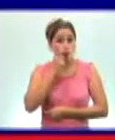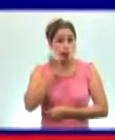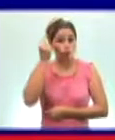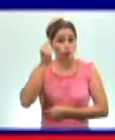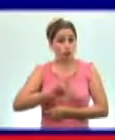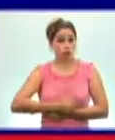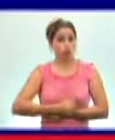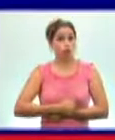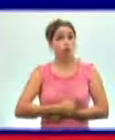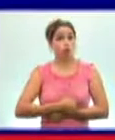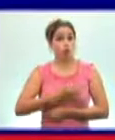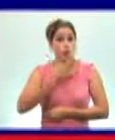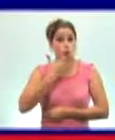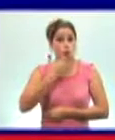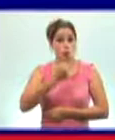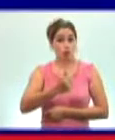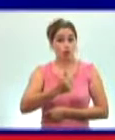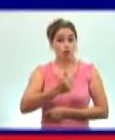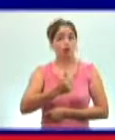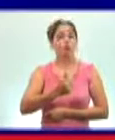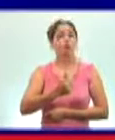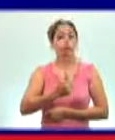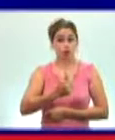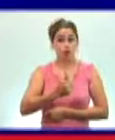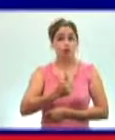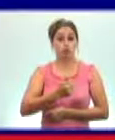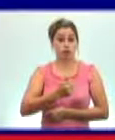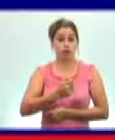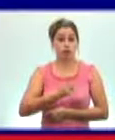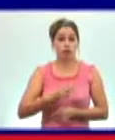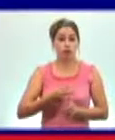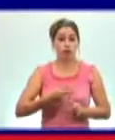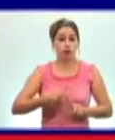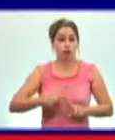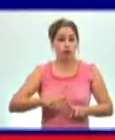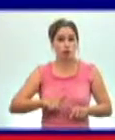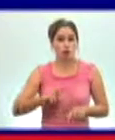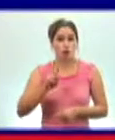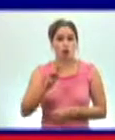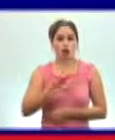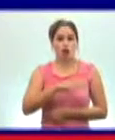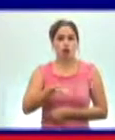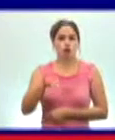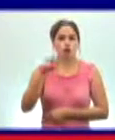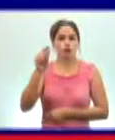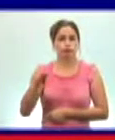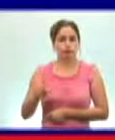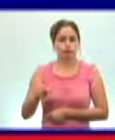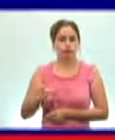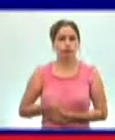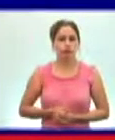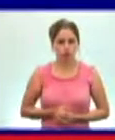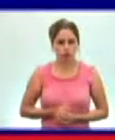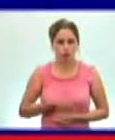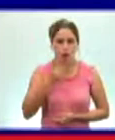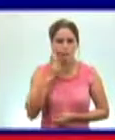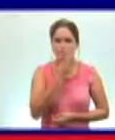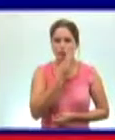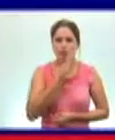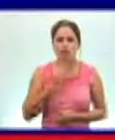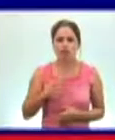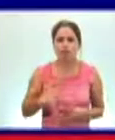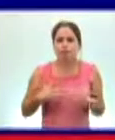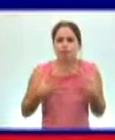un hombre que rebasa los límites de la naturaleza humana. Martí es expresión de